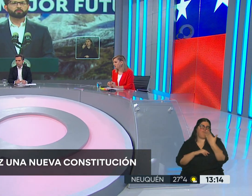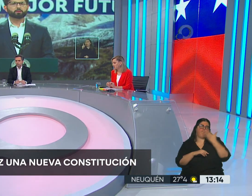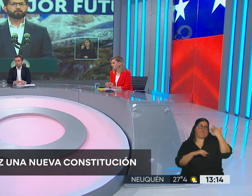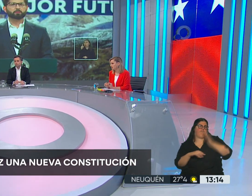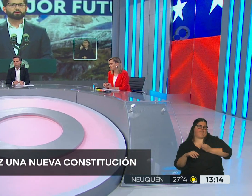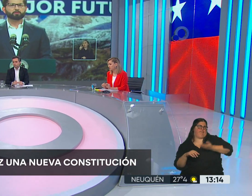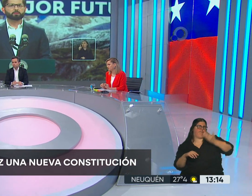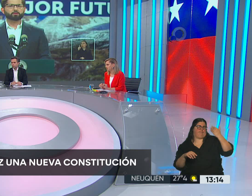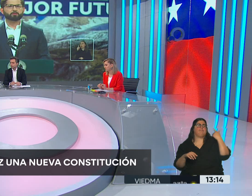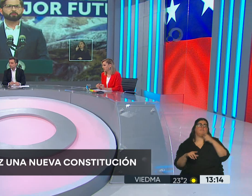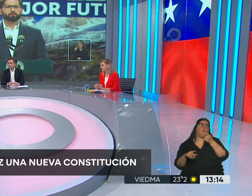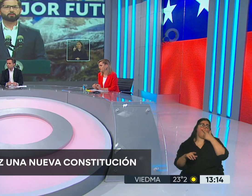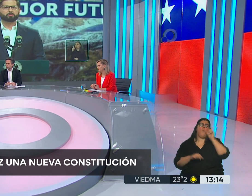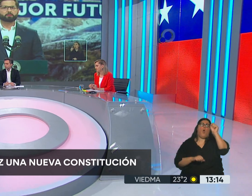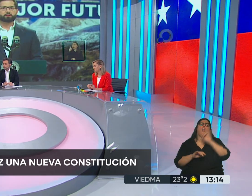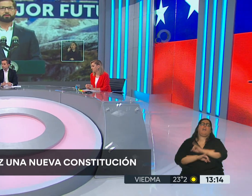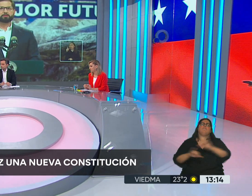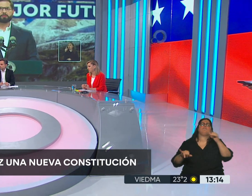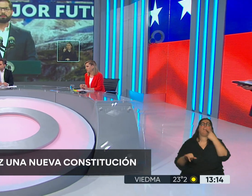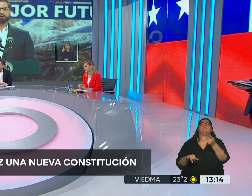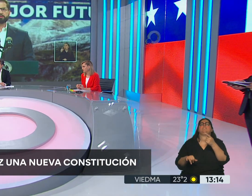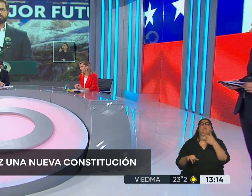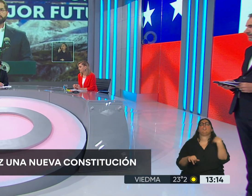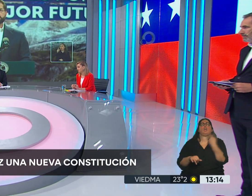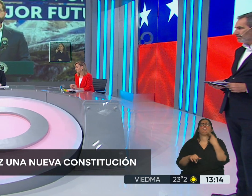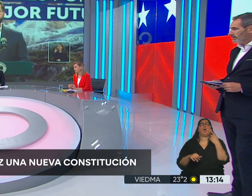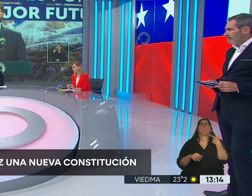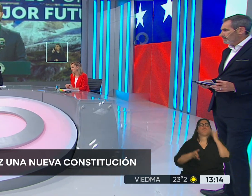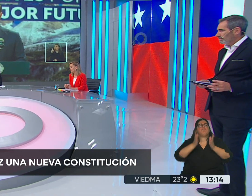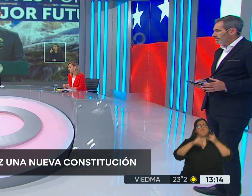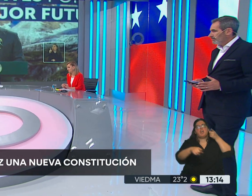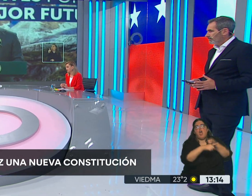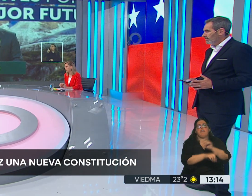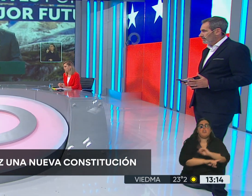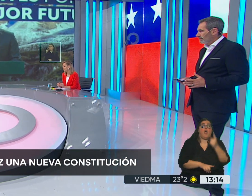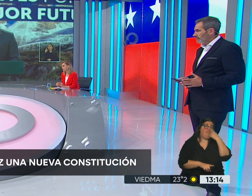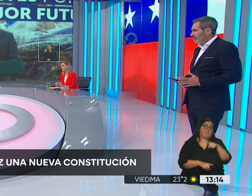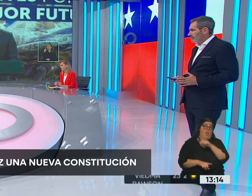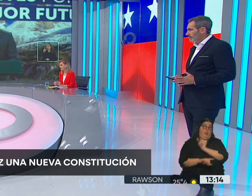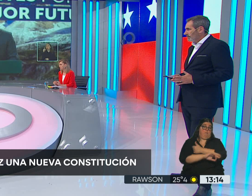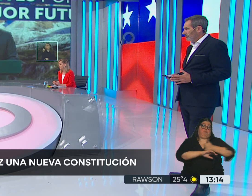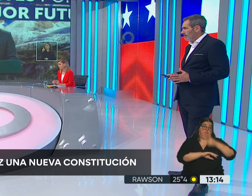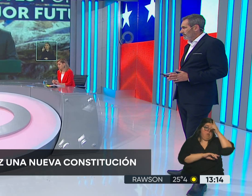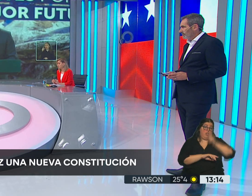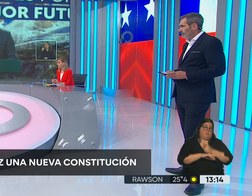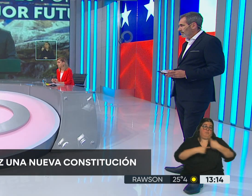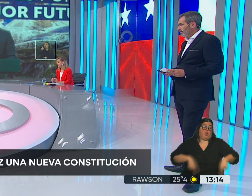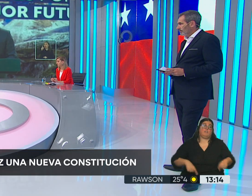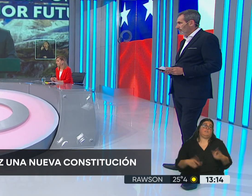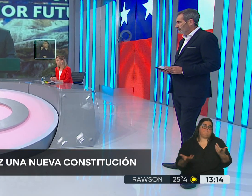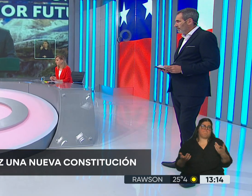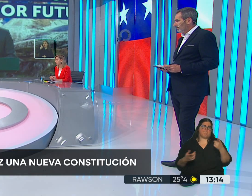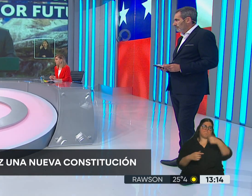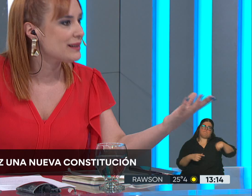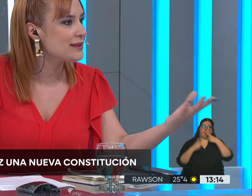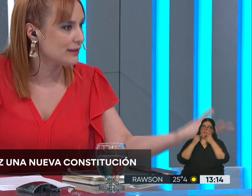su discurso de decir, bueno, no lo vamos a criminalizar, y después mantuvo las fuerzas de seguridad y fue muy cuestionado por eso. Pero yo me refiero a la otra parte